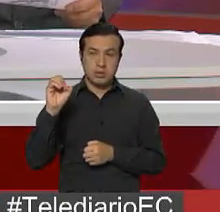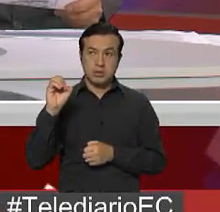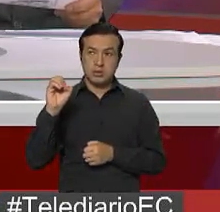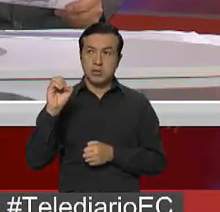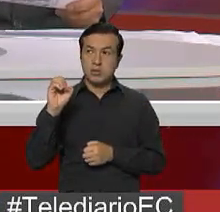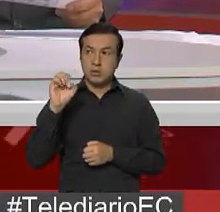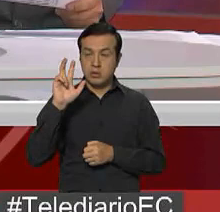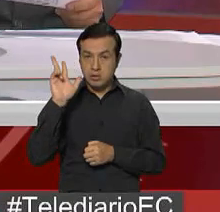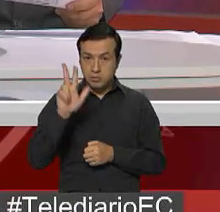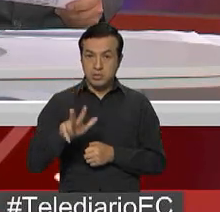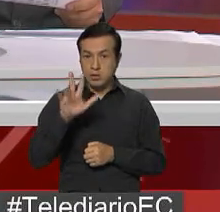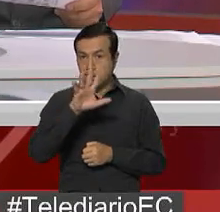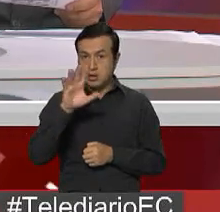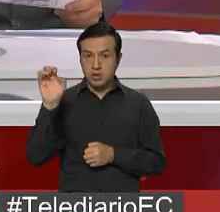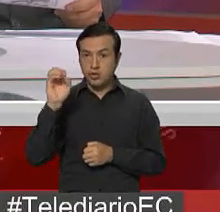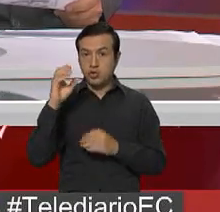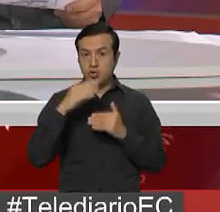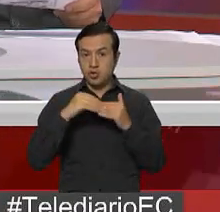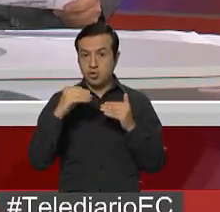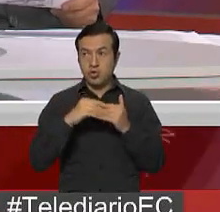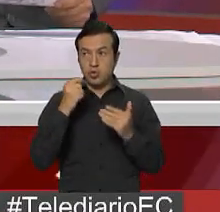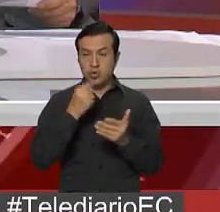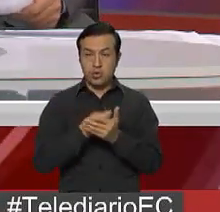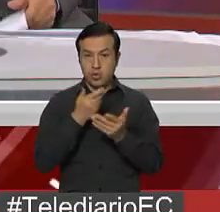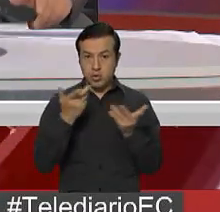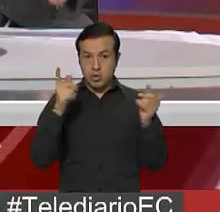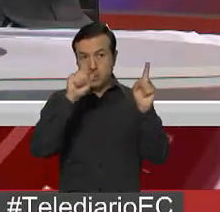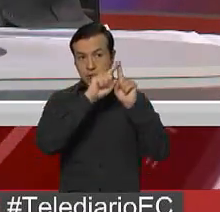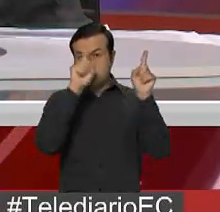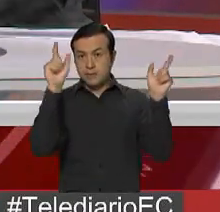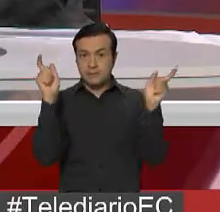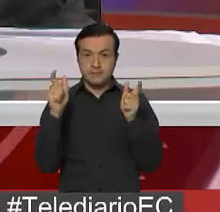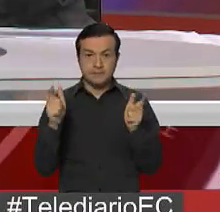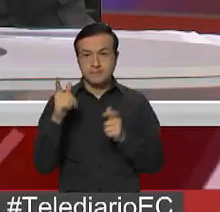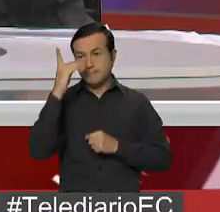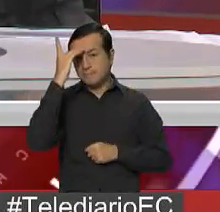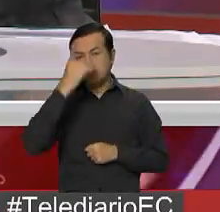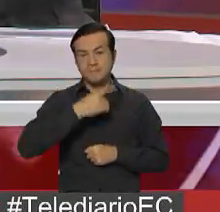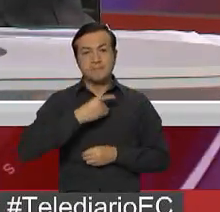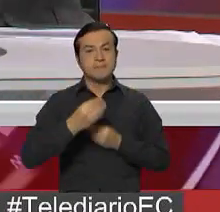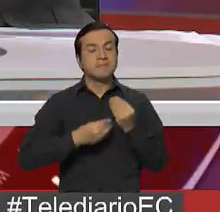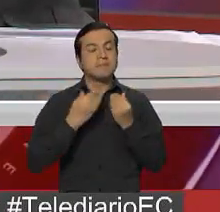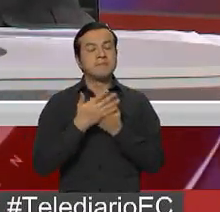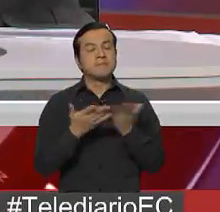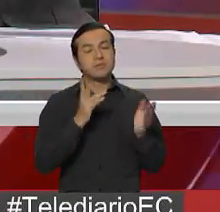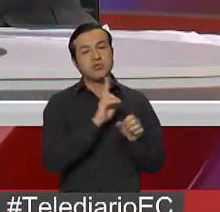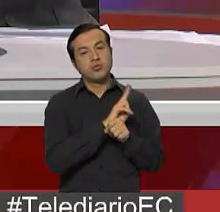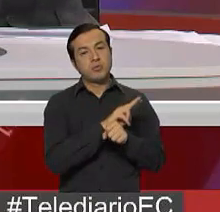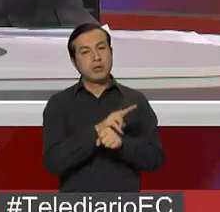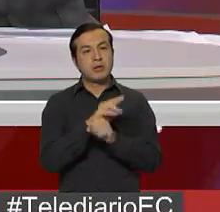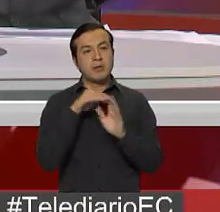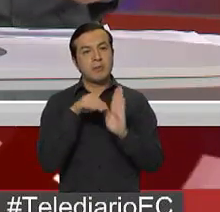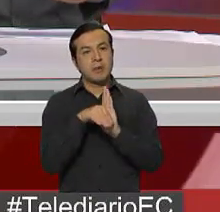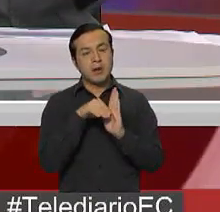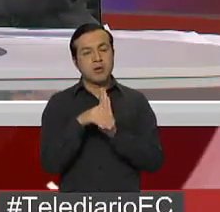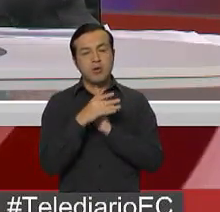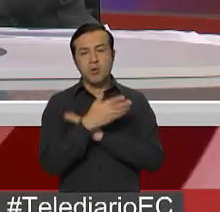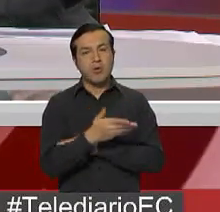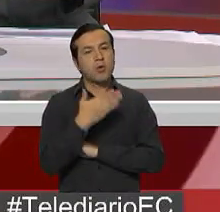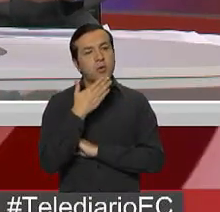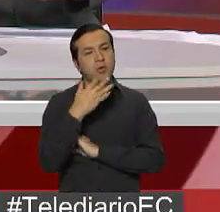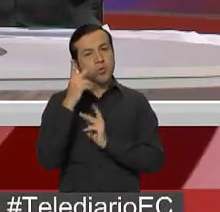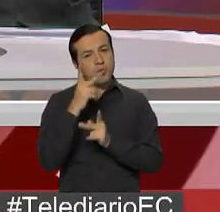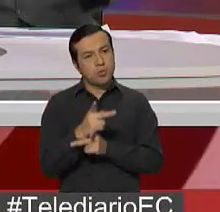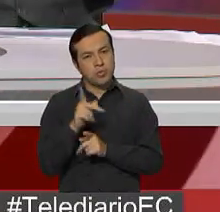sobre todo en créditos de consumo y microempresas qué decisiones se han tomado desde la superintendencia de bancos también para